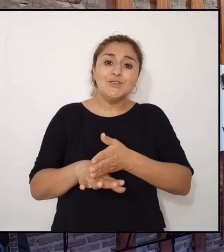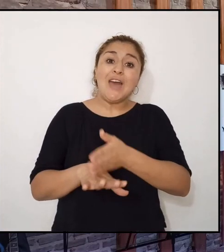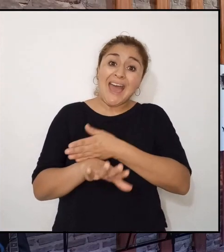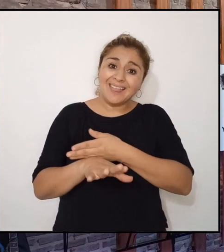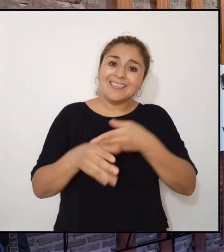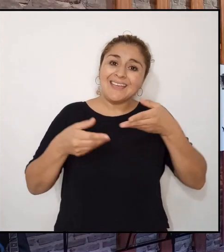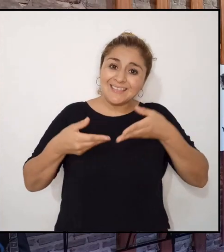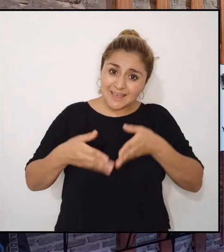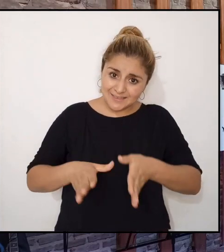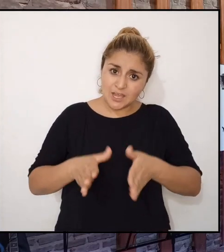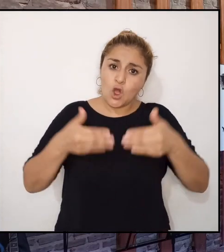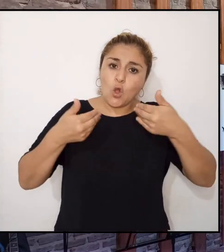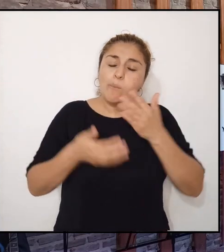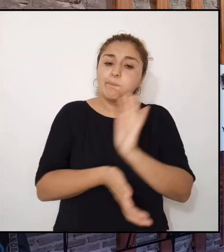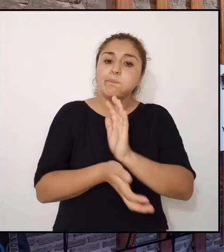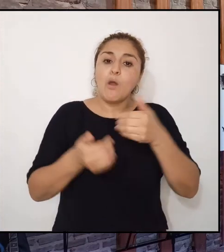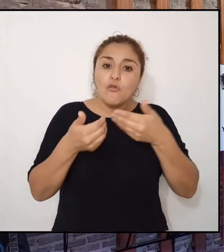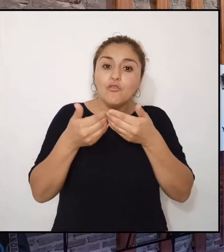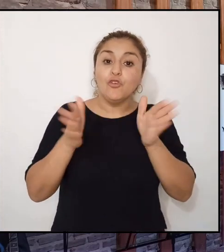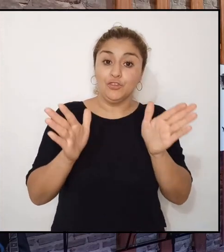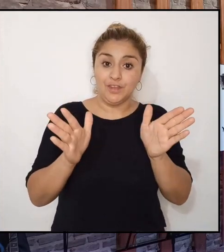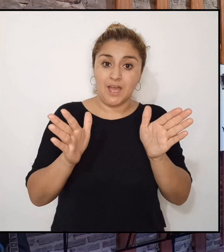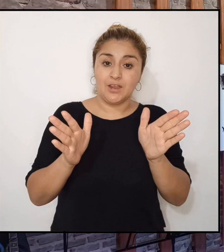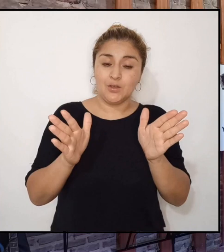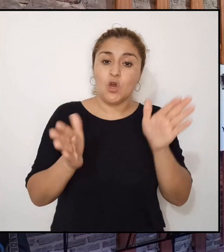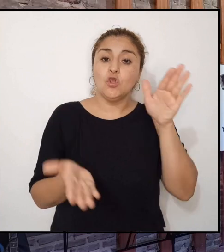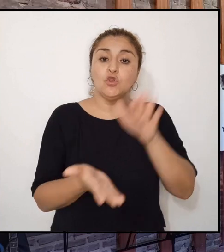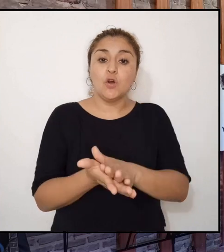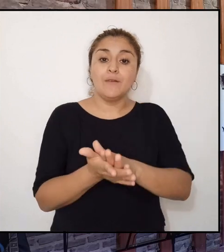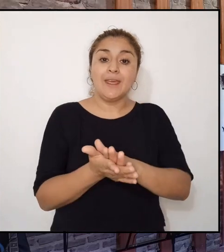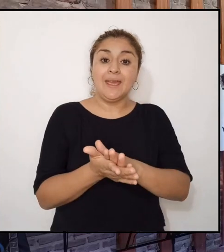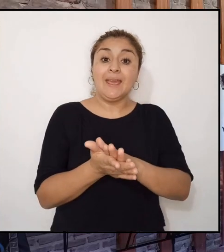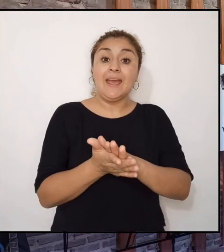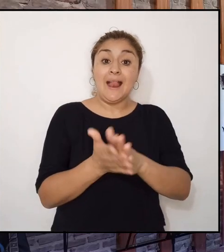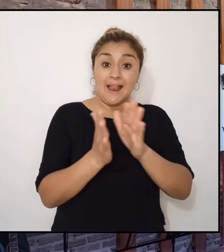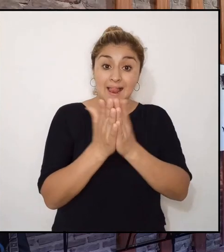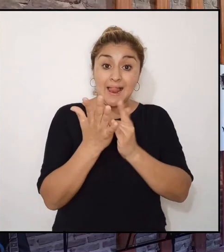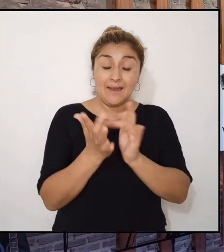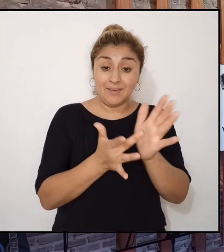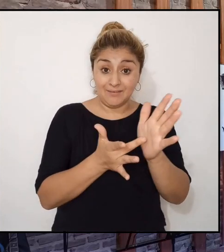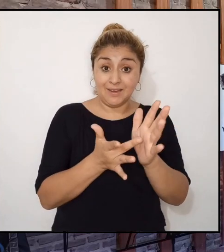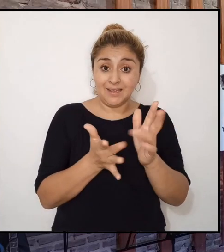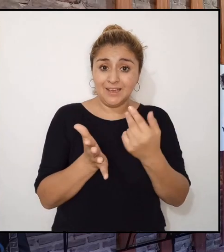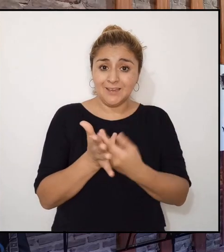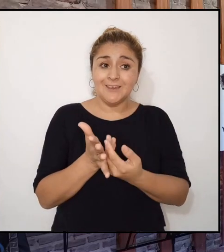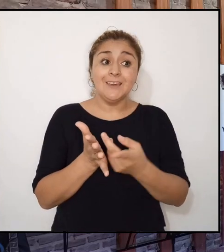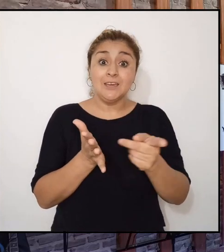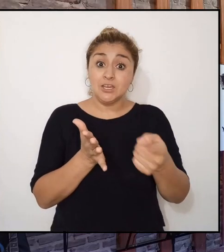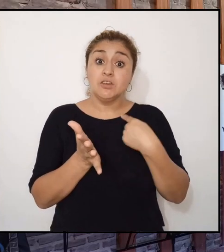Escrituras, y sus leyes estaban fundadas en las Escrituras, y fueron prósperos.